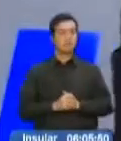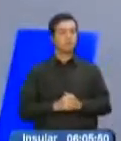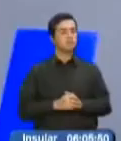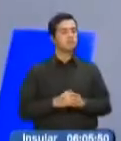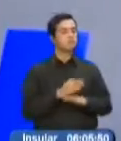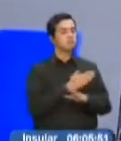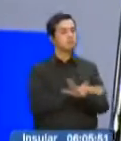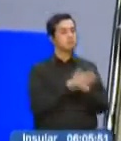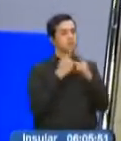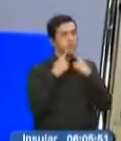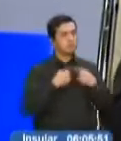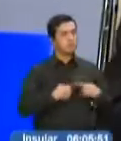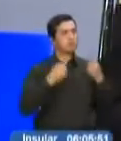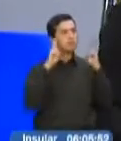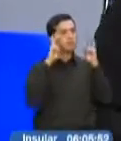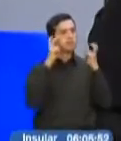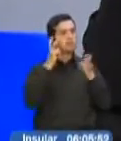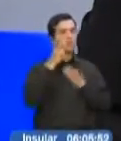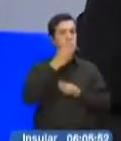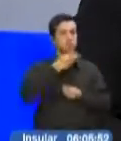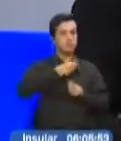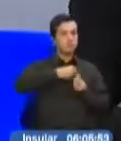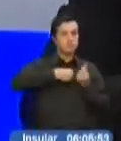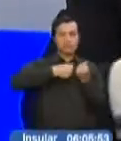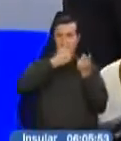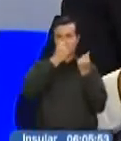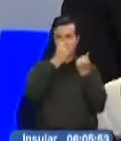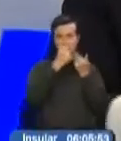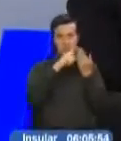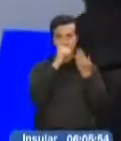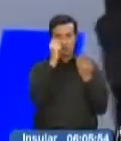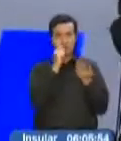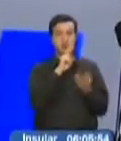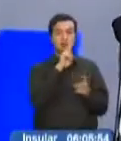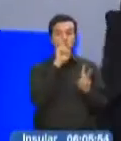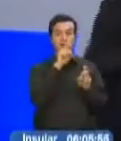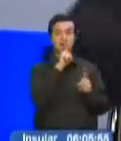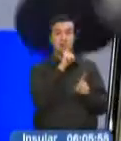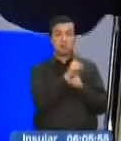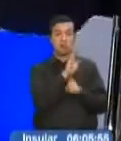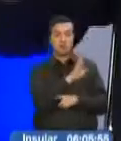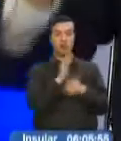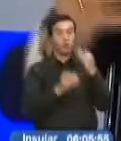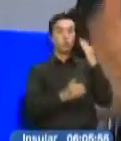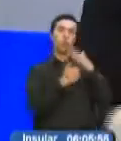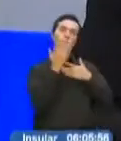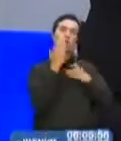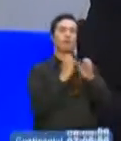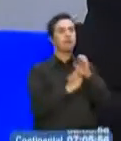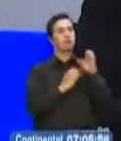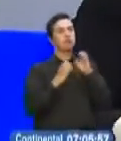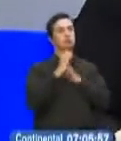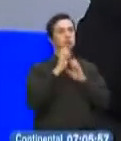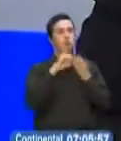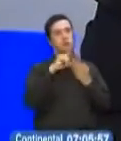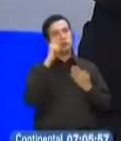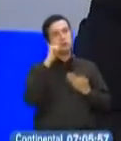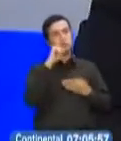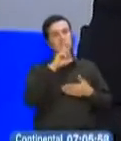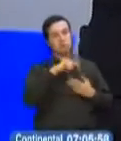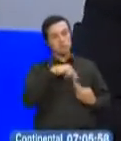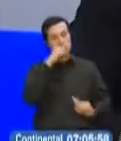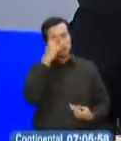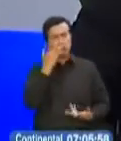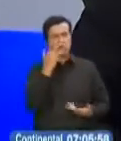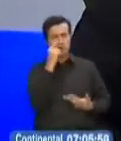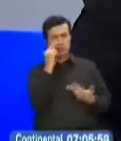mencionas el tema financiero también y lo que se habla en términos de retórica, la nueva arquitectura financiera de la región, etcétera,